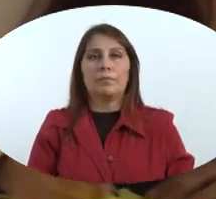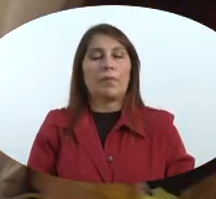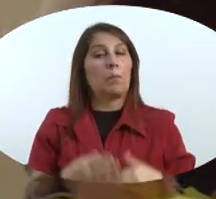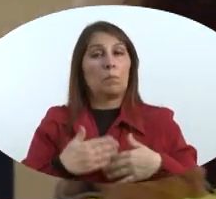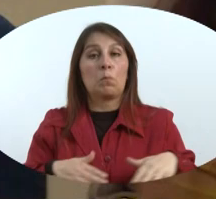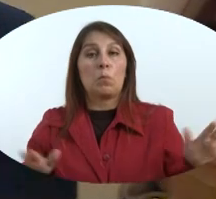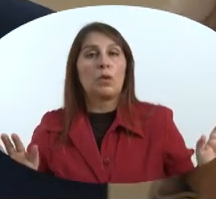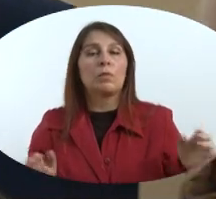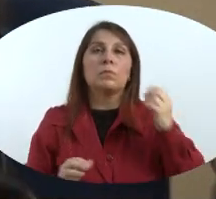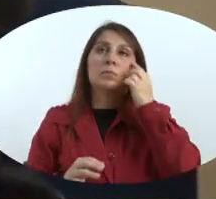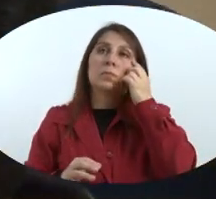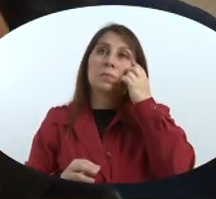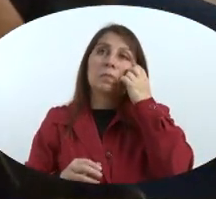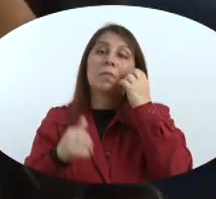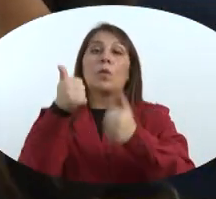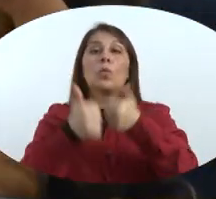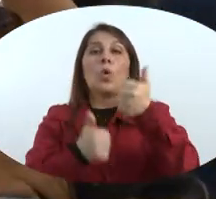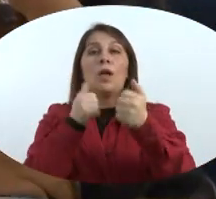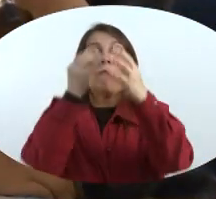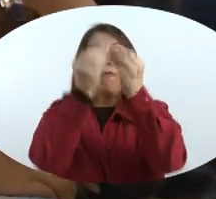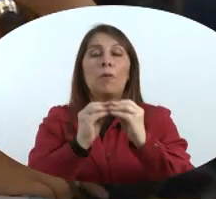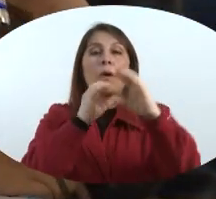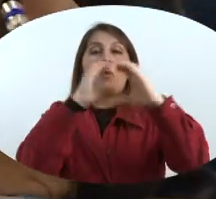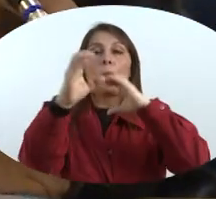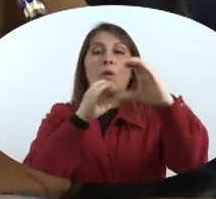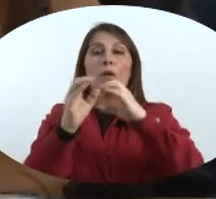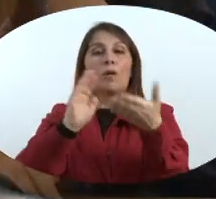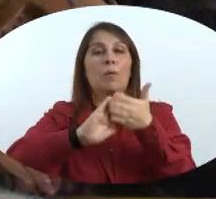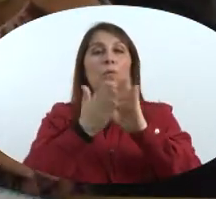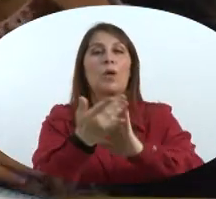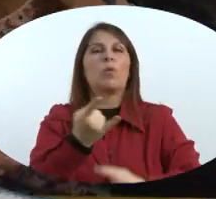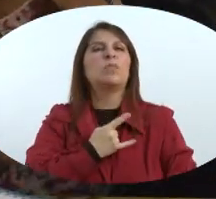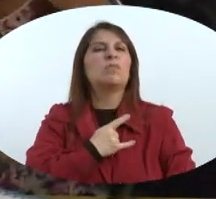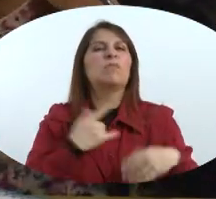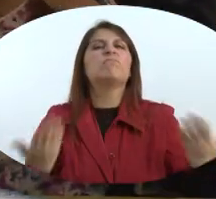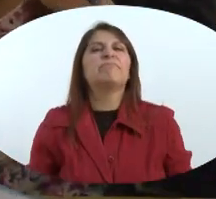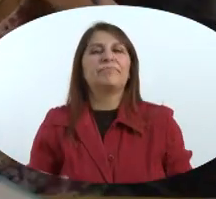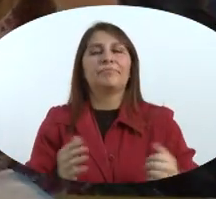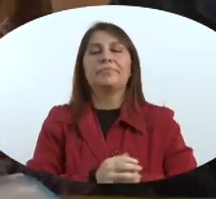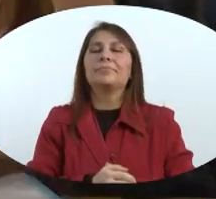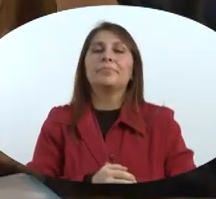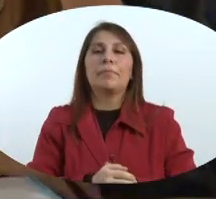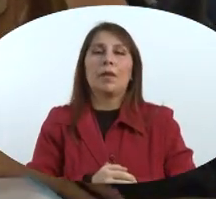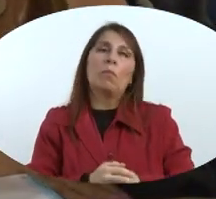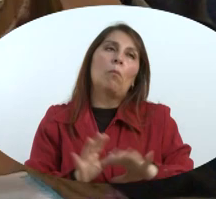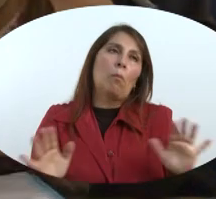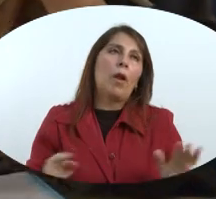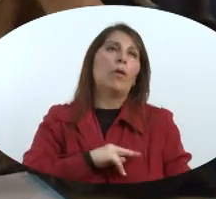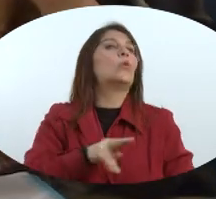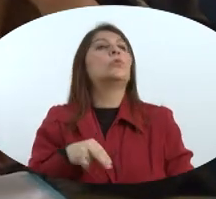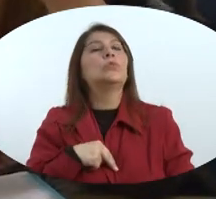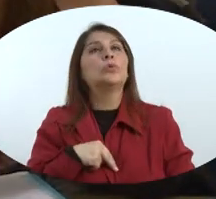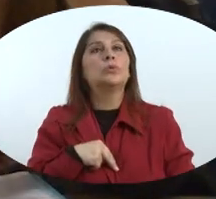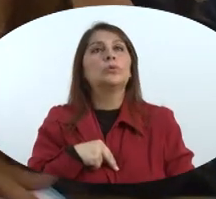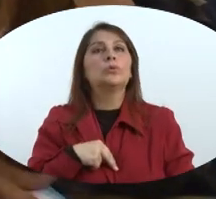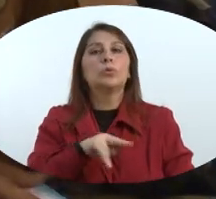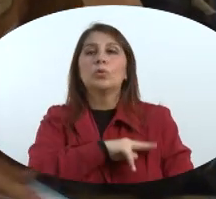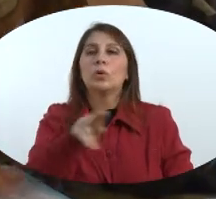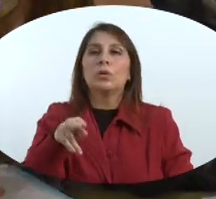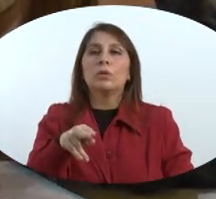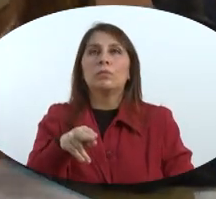bueno cuáles eran esos canales de comunicación con la comunidad universitaria bueno yo creo que bueno nosotros